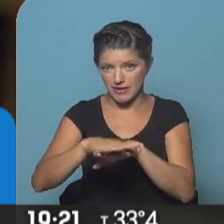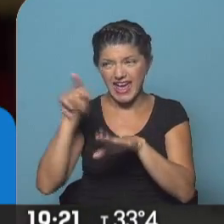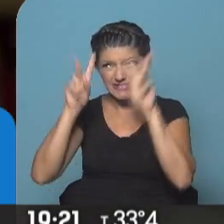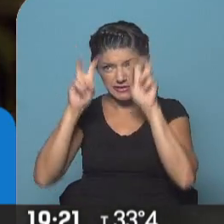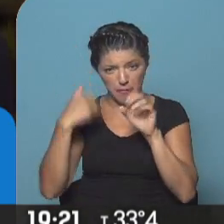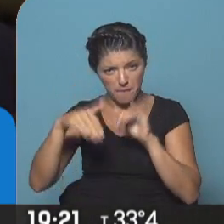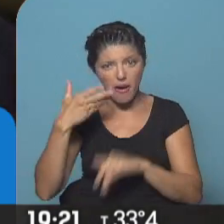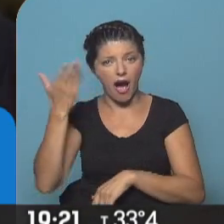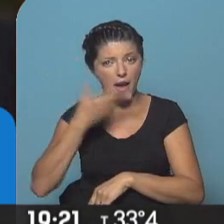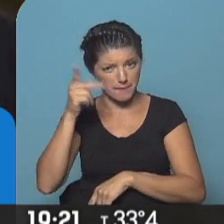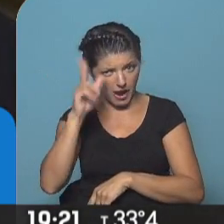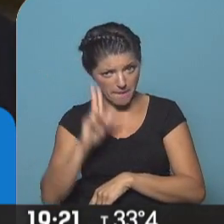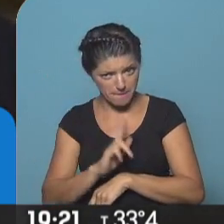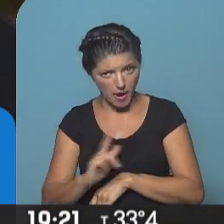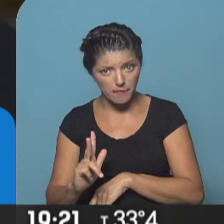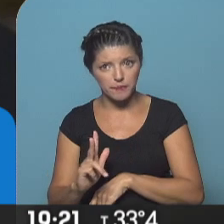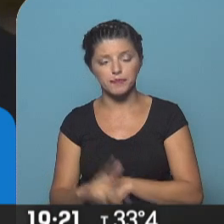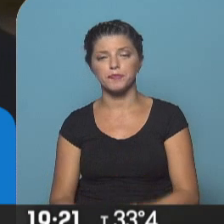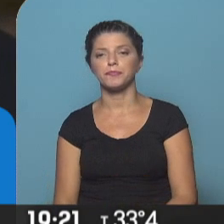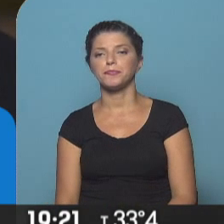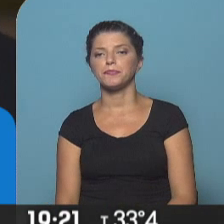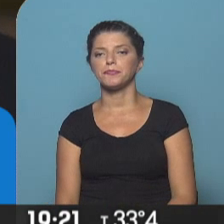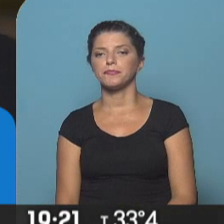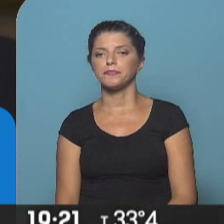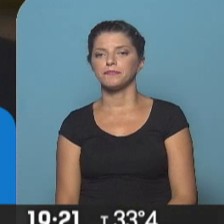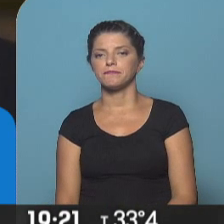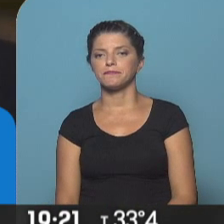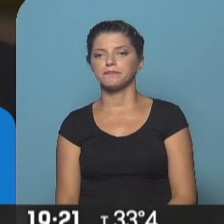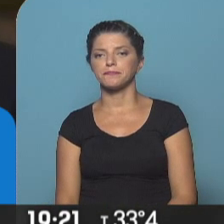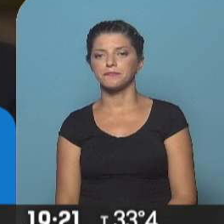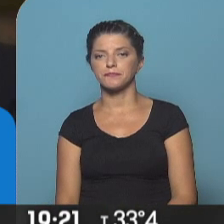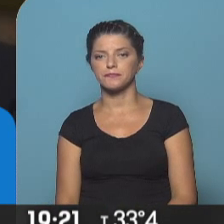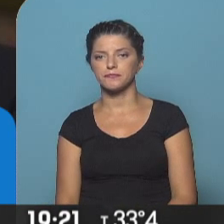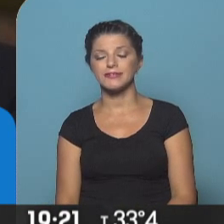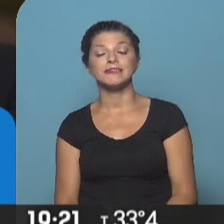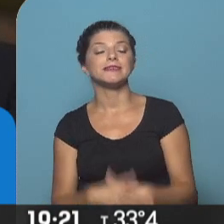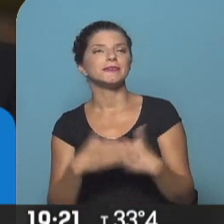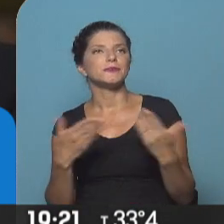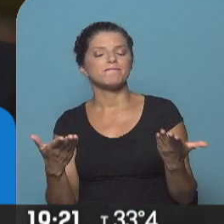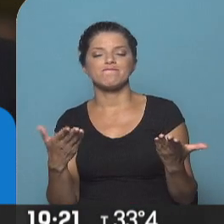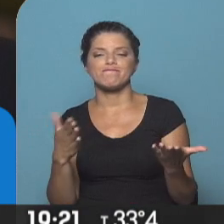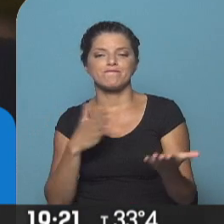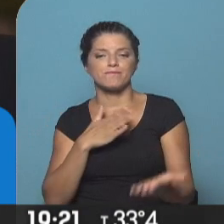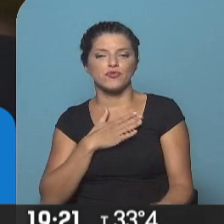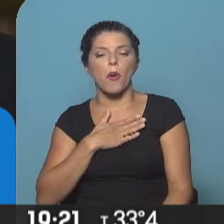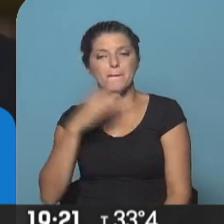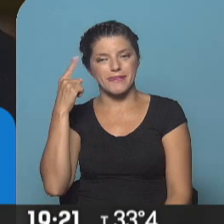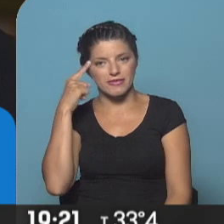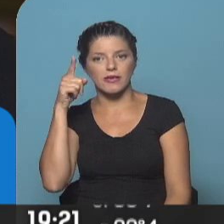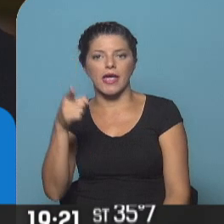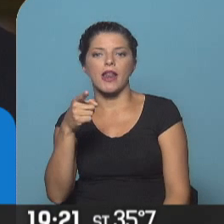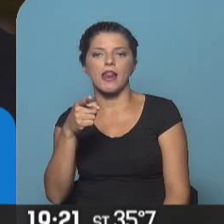Chile? Bueno, yo creo que no puede gestionar la salida al